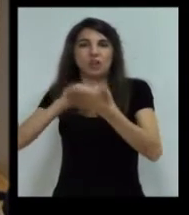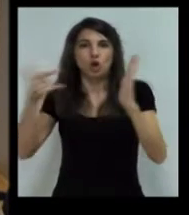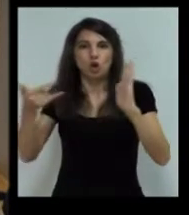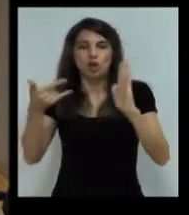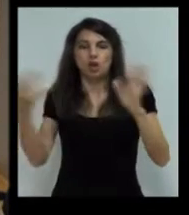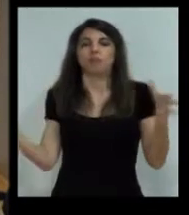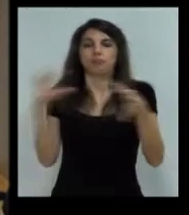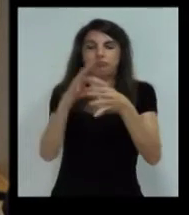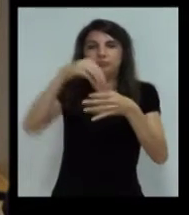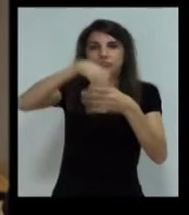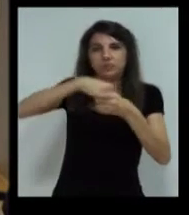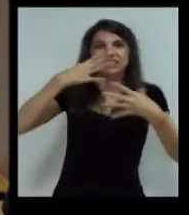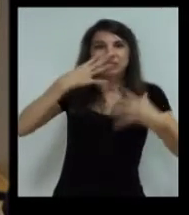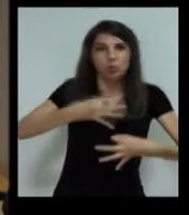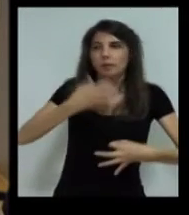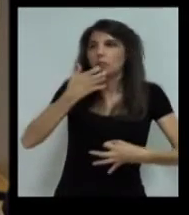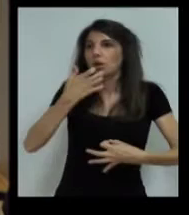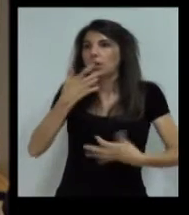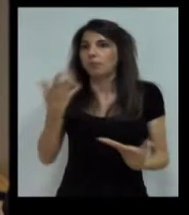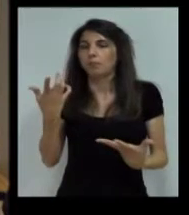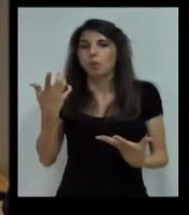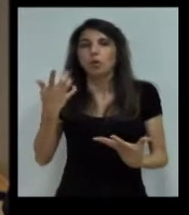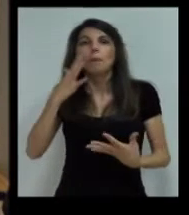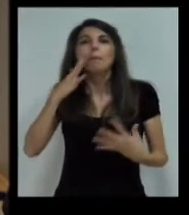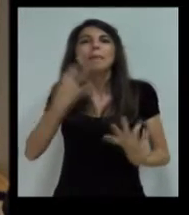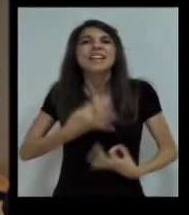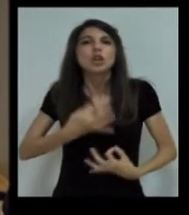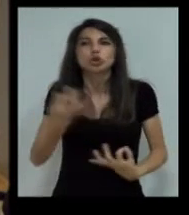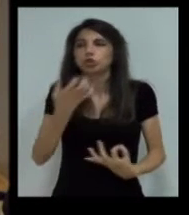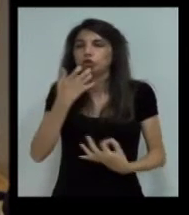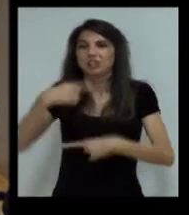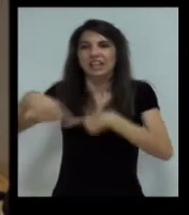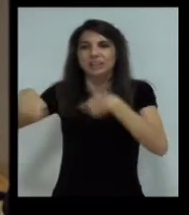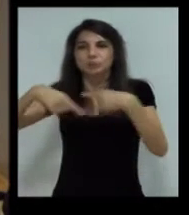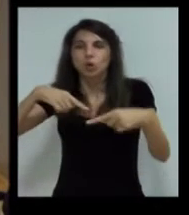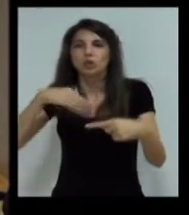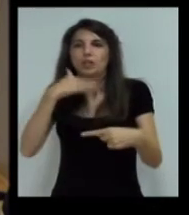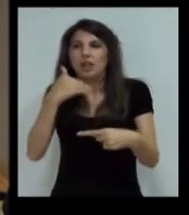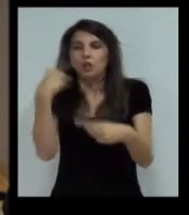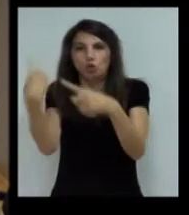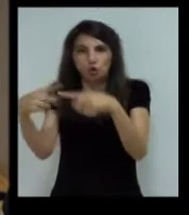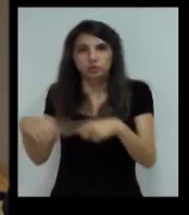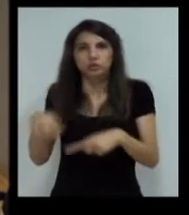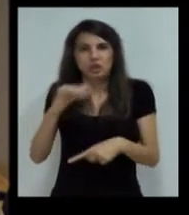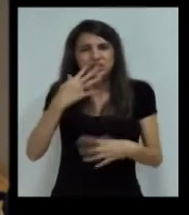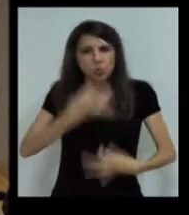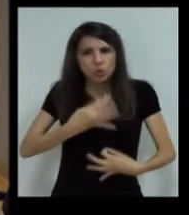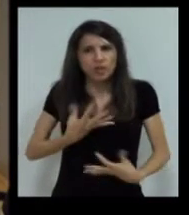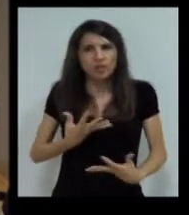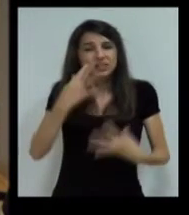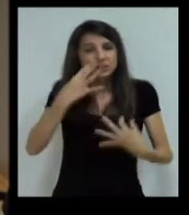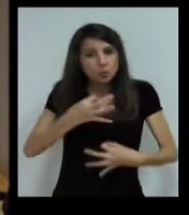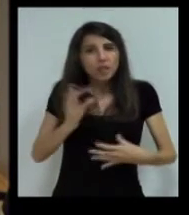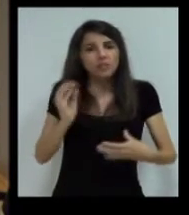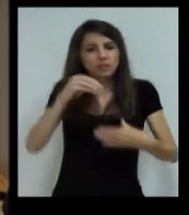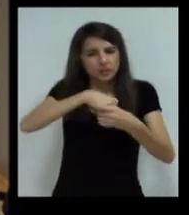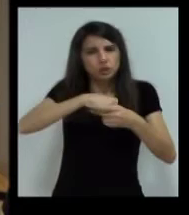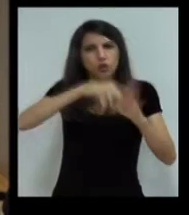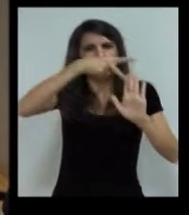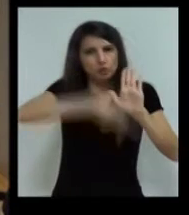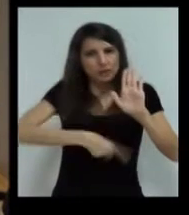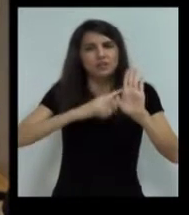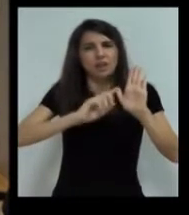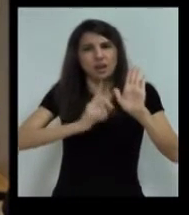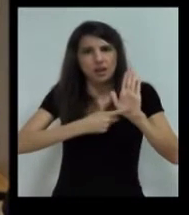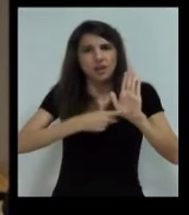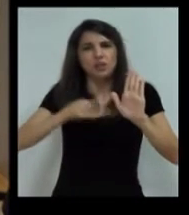plantearse que sea peligroso o no el transporte de tal o de cual. Vamos a ver, la seguridad se plantea, se norma, se legisla, se cumple